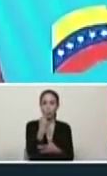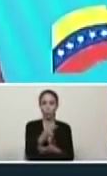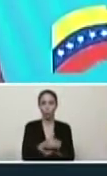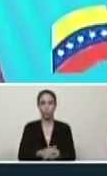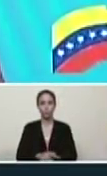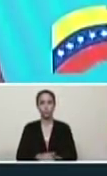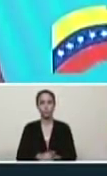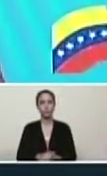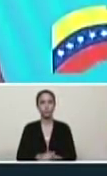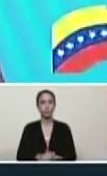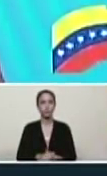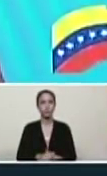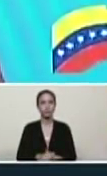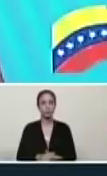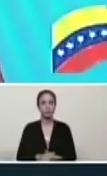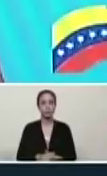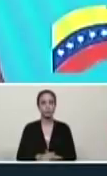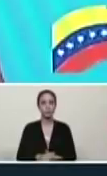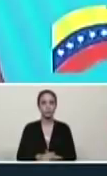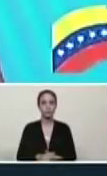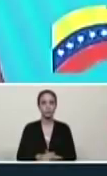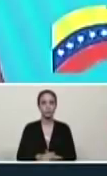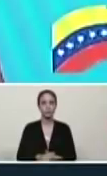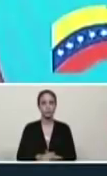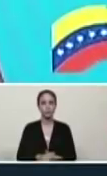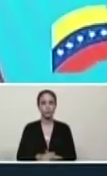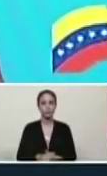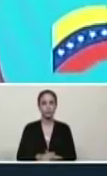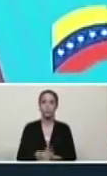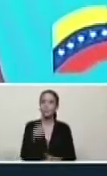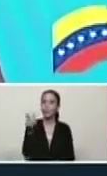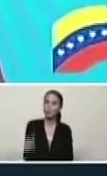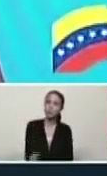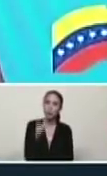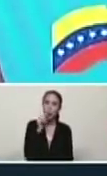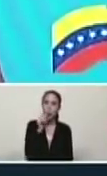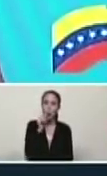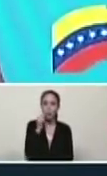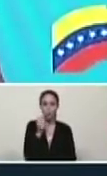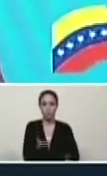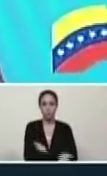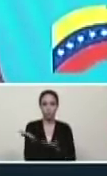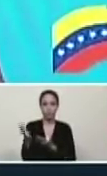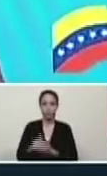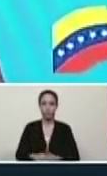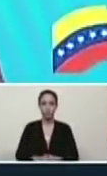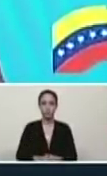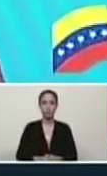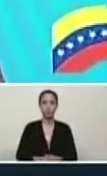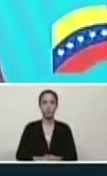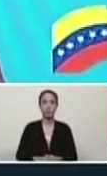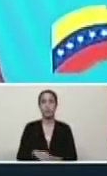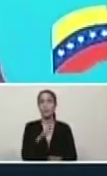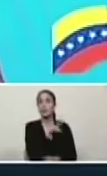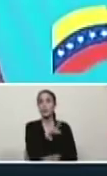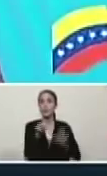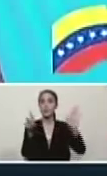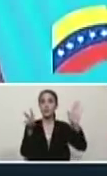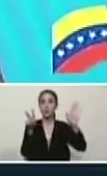Democrática, Iacobos Tofari, compañero de Chipre, 27 años.